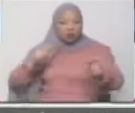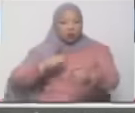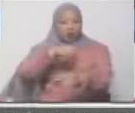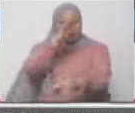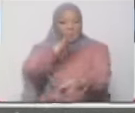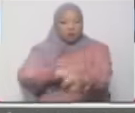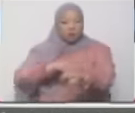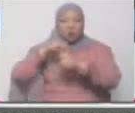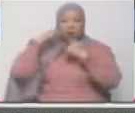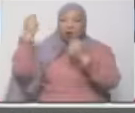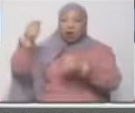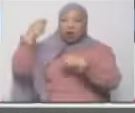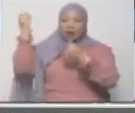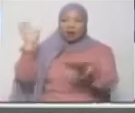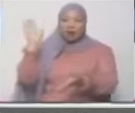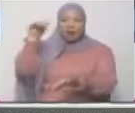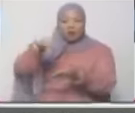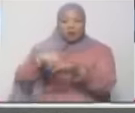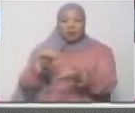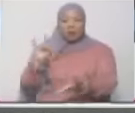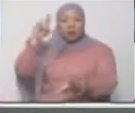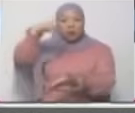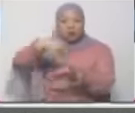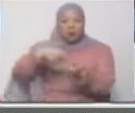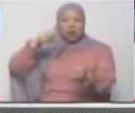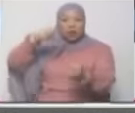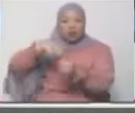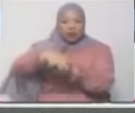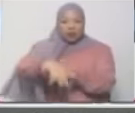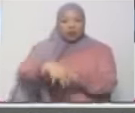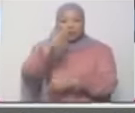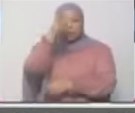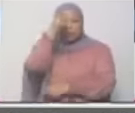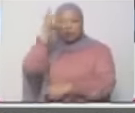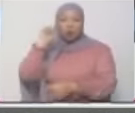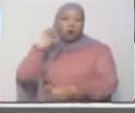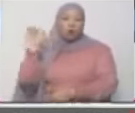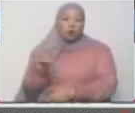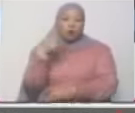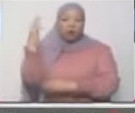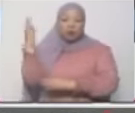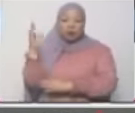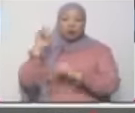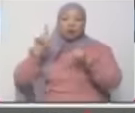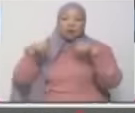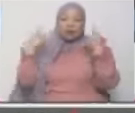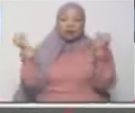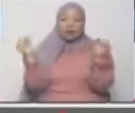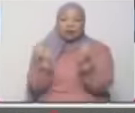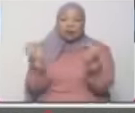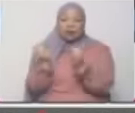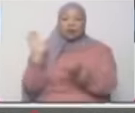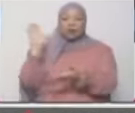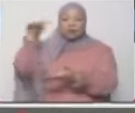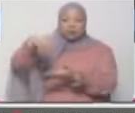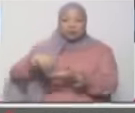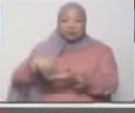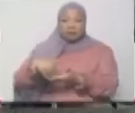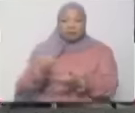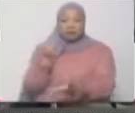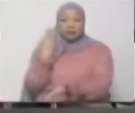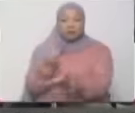Apure, Aragua, Bolívar, Carabobo, Delta Macuro, Falcón, Guárico, Lara, La Guaira, Mérida, Miranda,